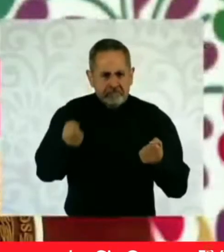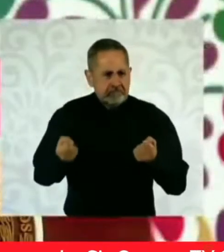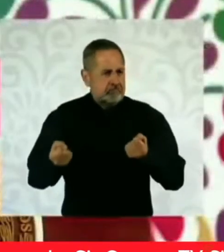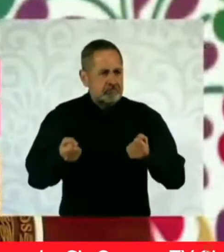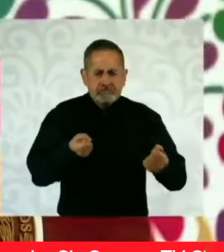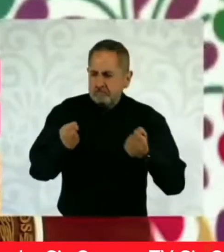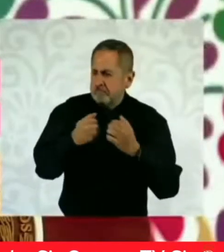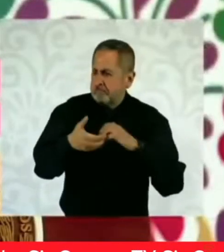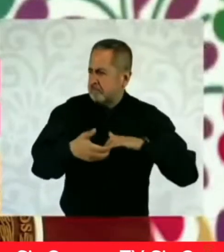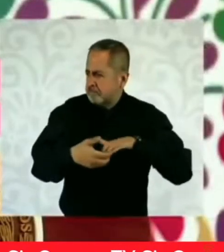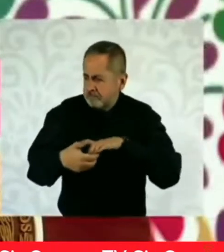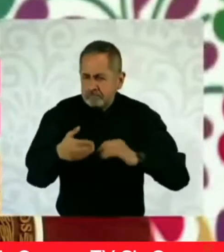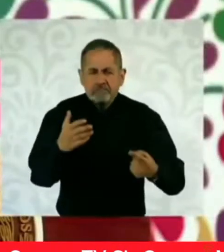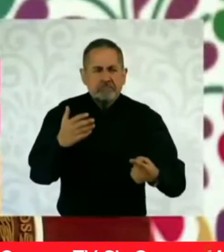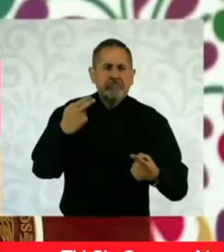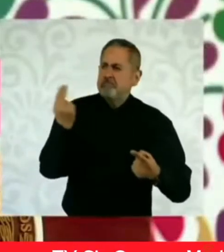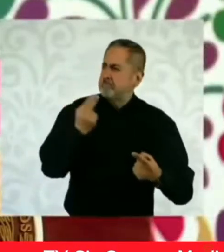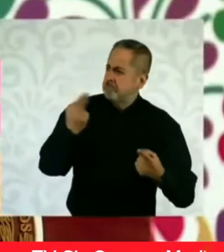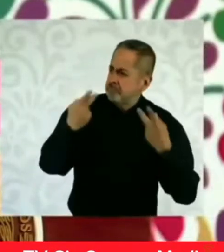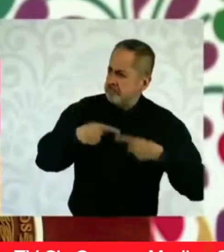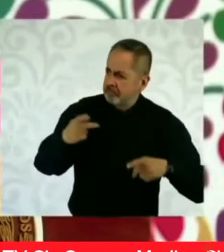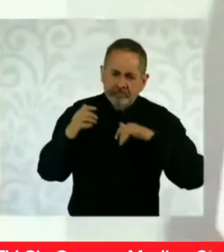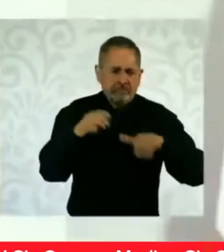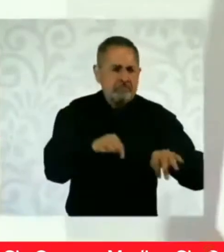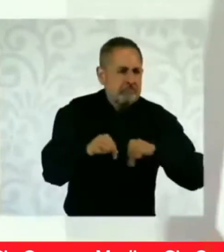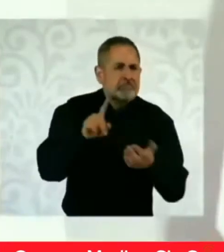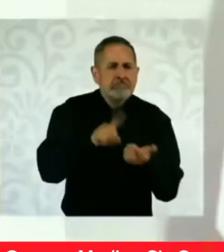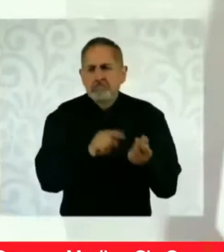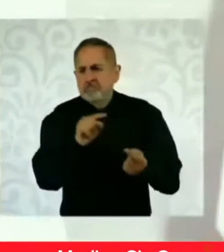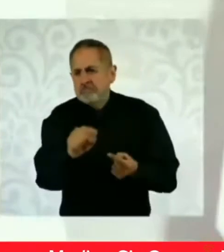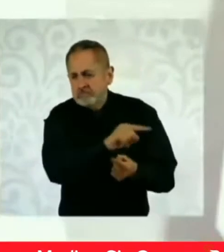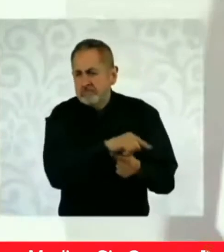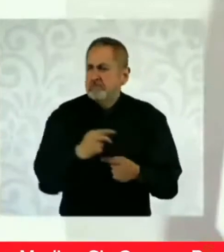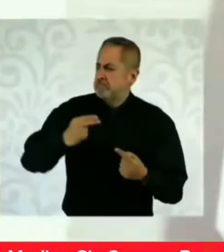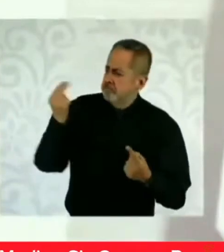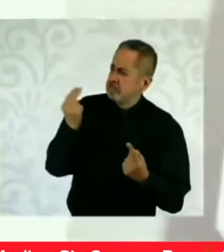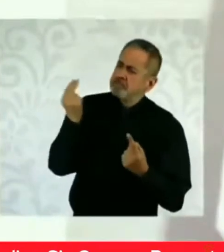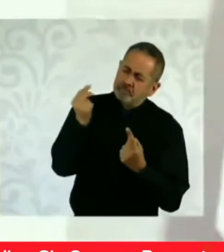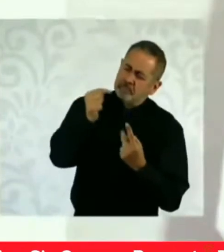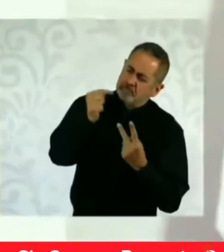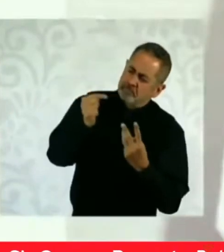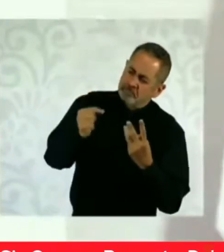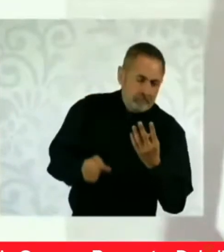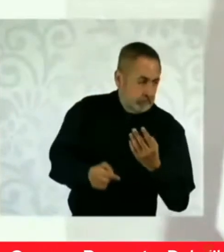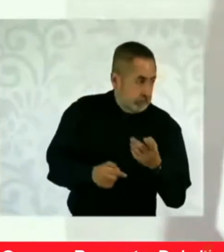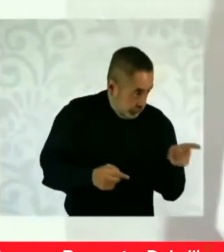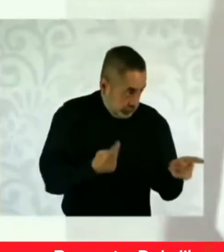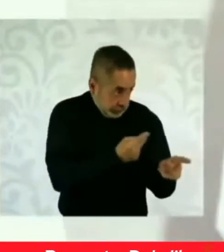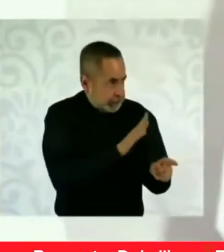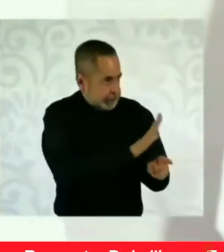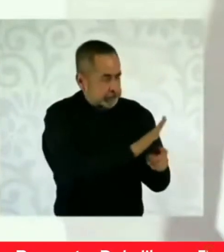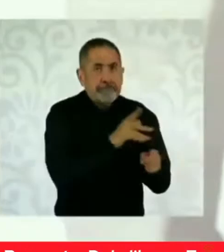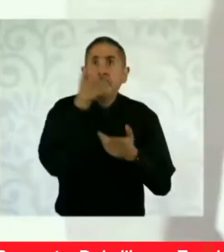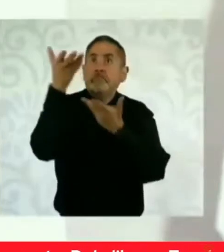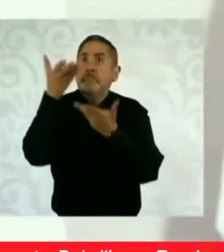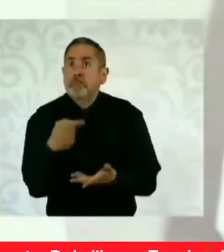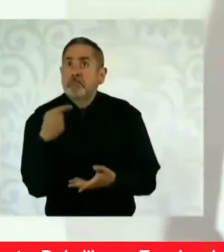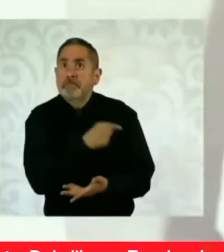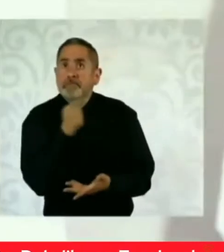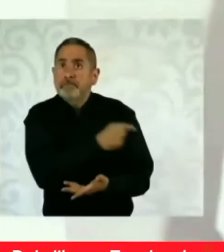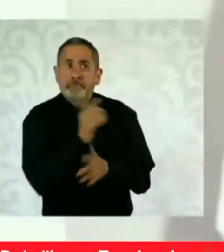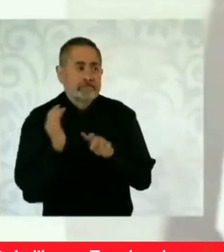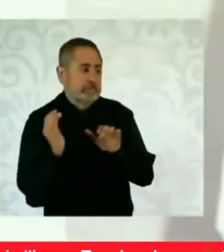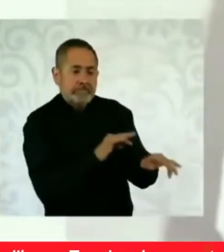necesitamos personas en servicios, necesitamos personas. Entonces estamos abriendo nuestras puertas para que de